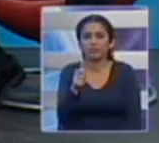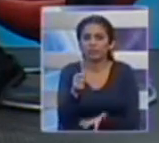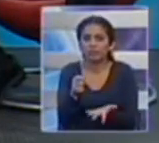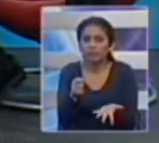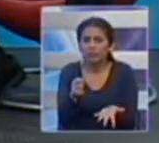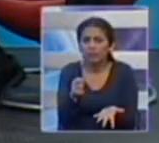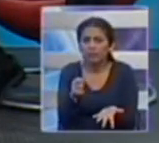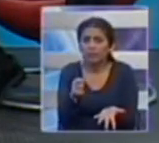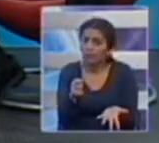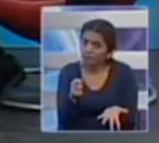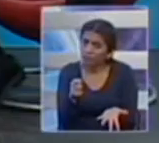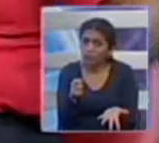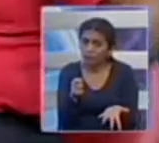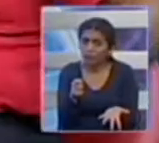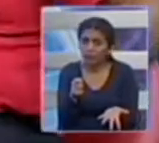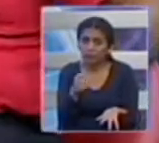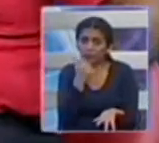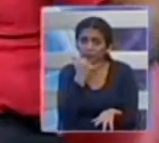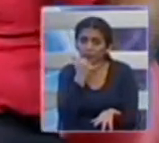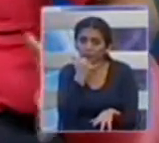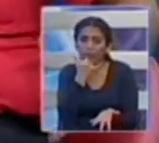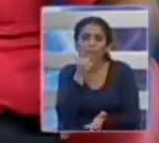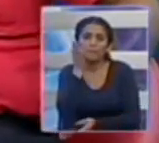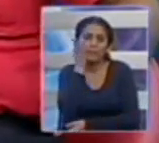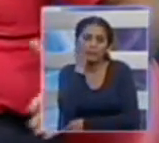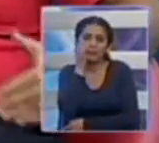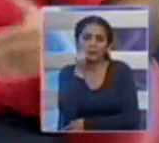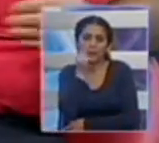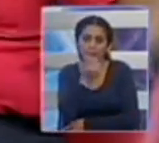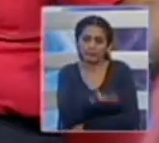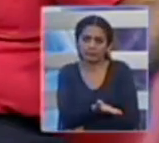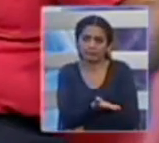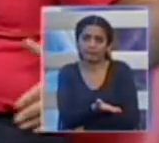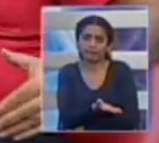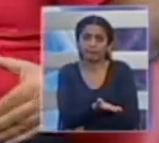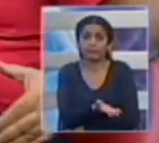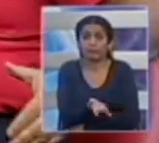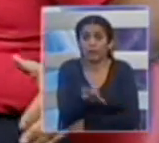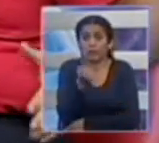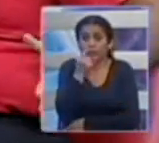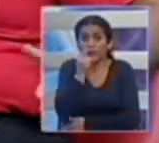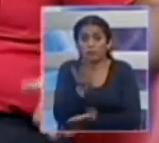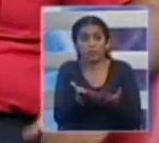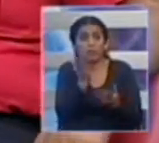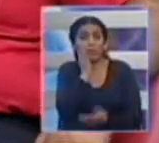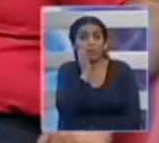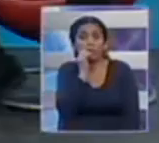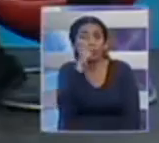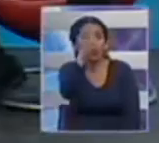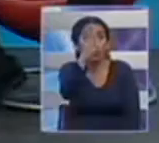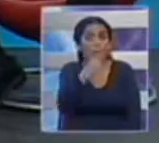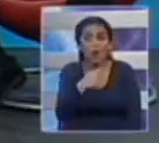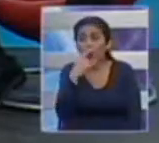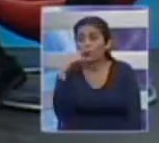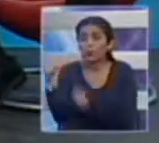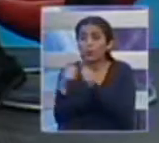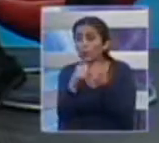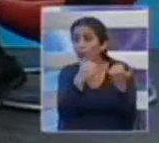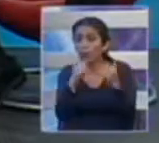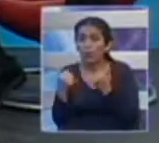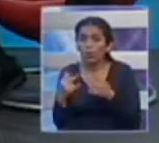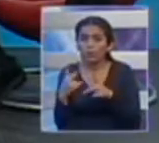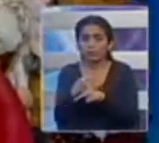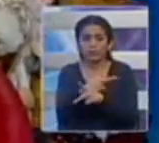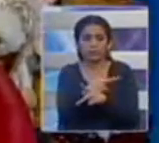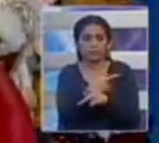niños. Entonces, y los niños... y luego no estarán con el padre, luego estarán con un amigo, luego estarán con, claro, otra persona. Y es lo que usted dice, ¿no? Durante 11 meses